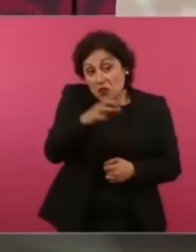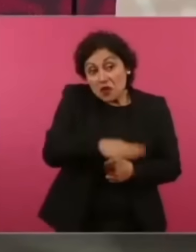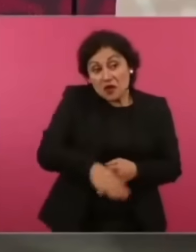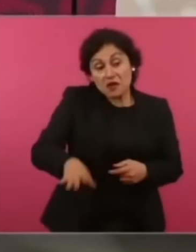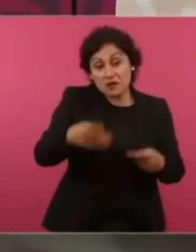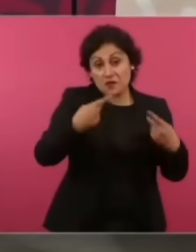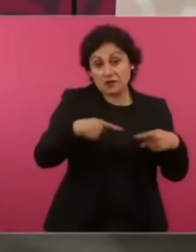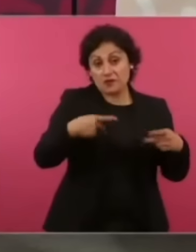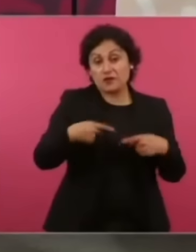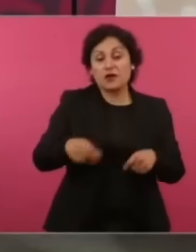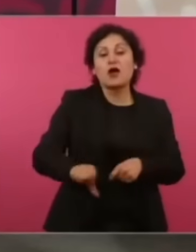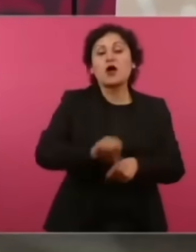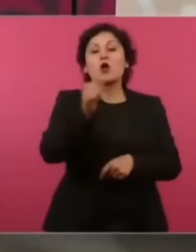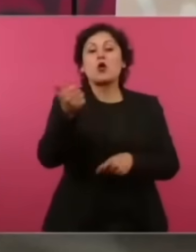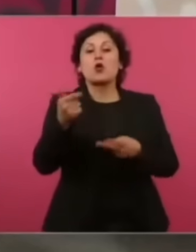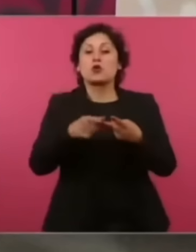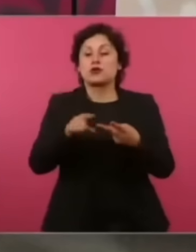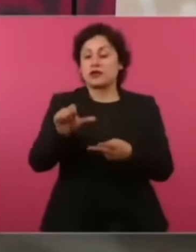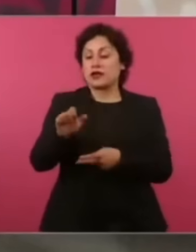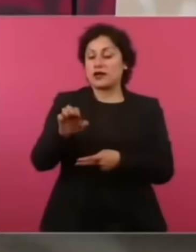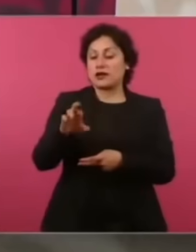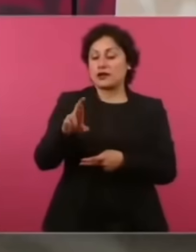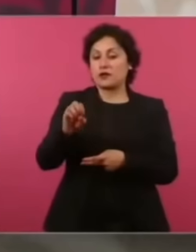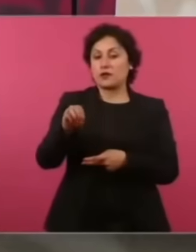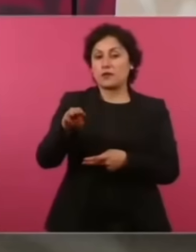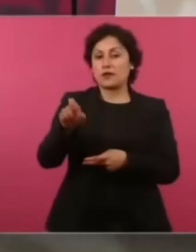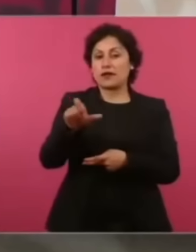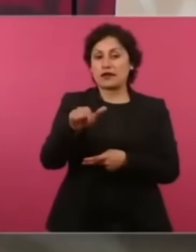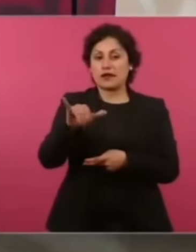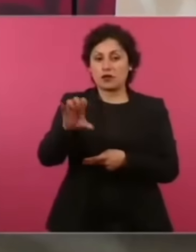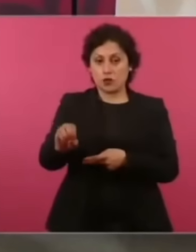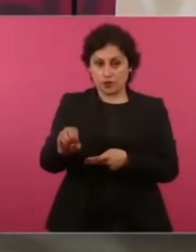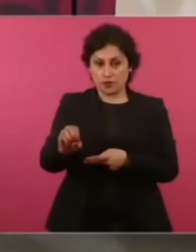Aeroméxico. Hacen el fraude del 2006